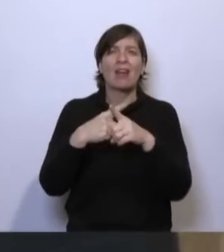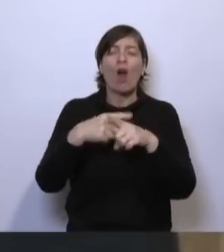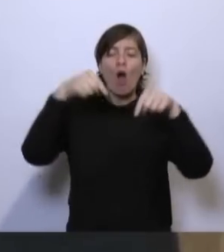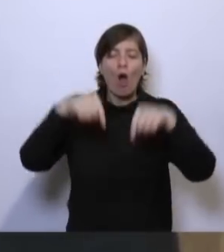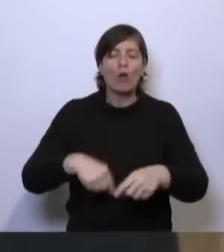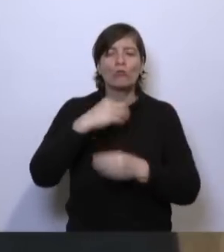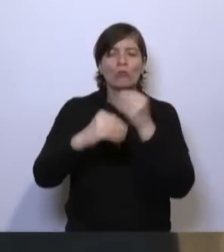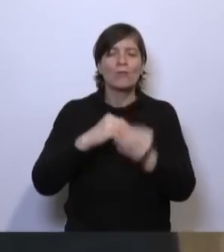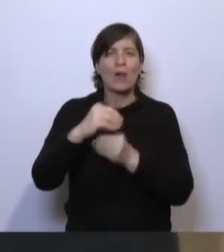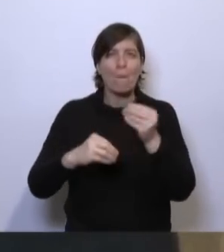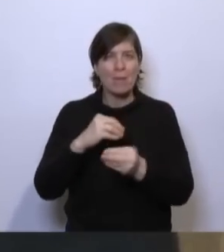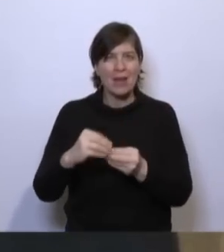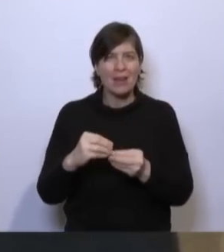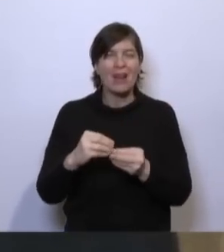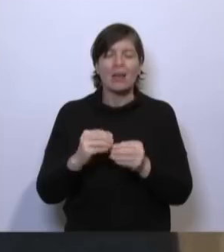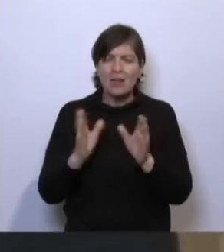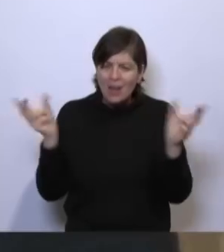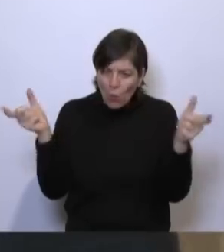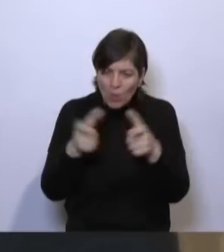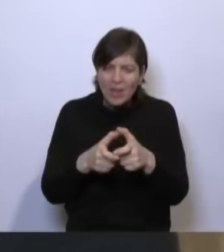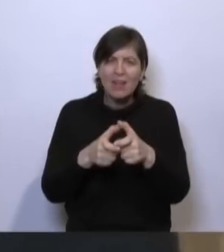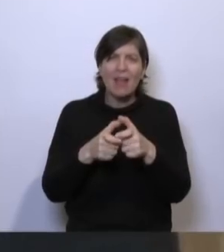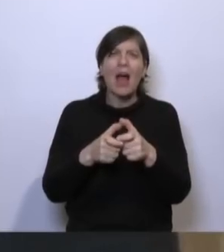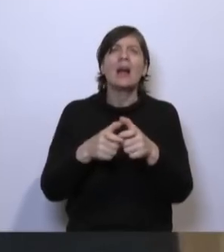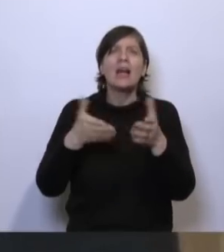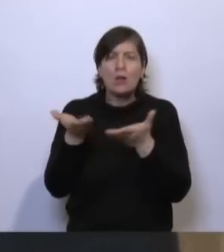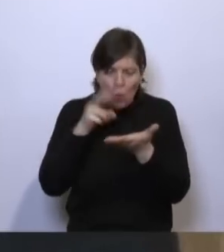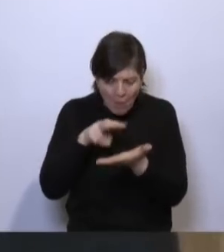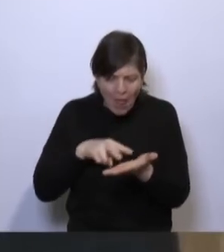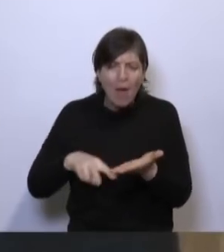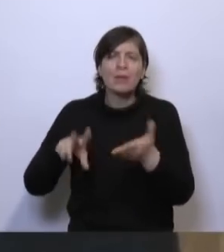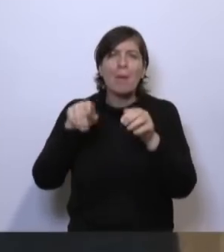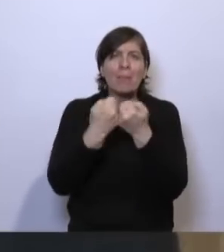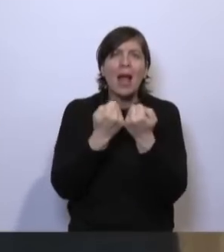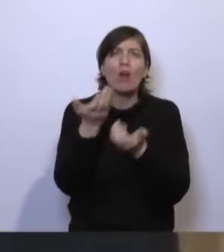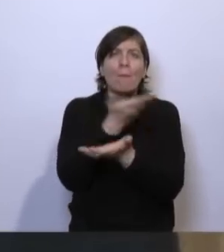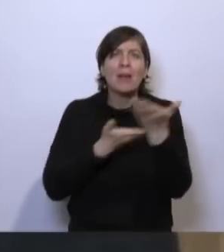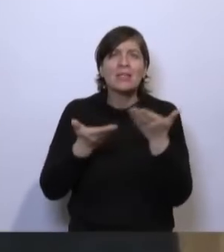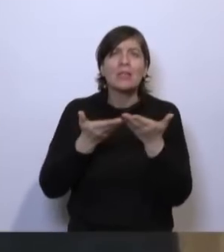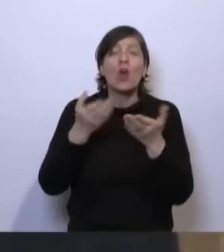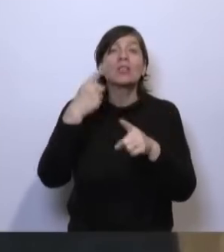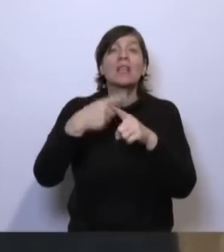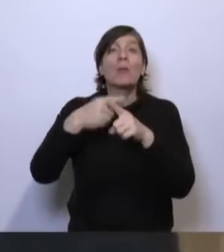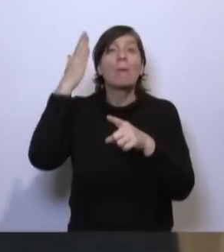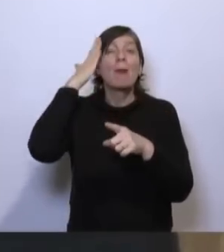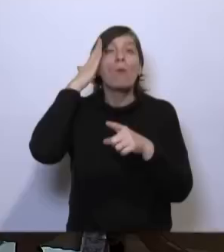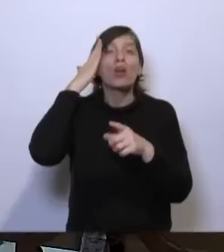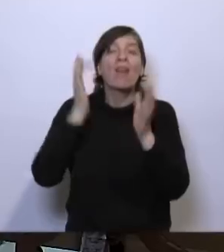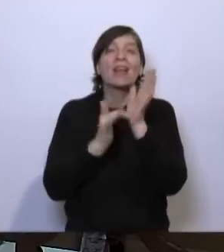familia, reunida en la escucha de tu palabra y en la comunión del pan único y partido, celebra el memorial del Señor